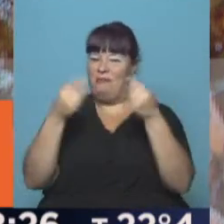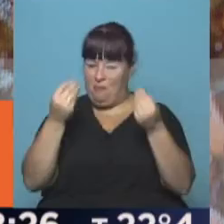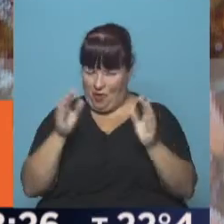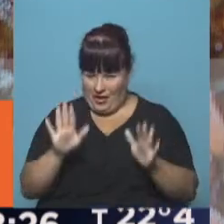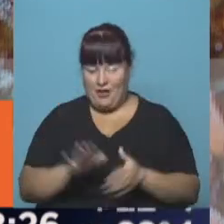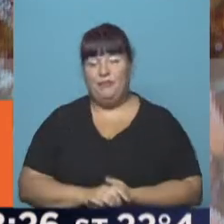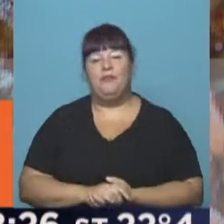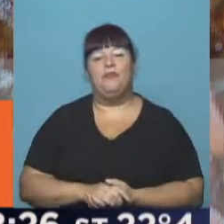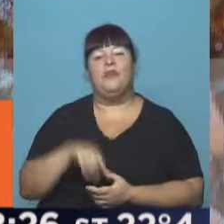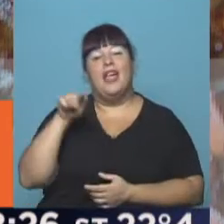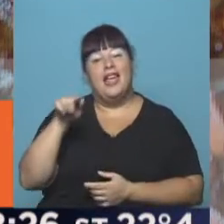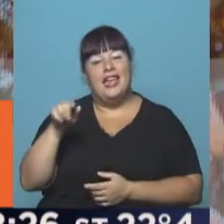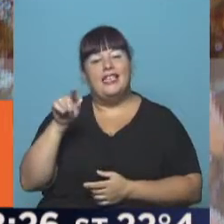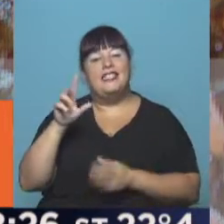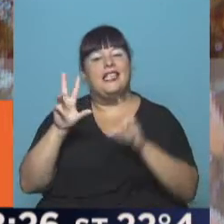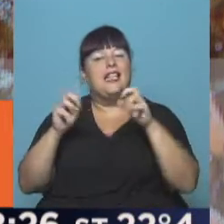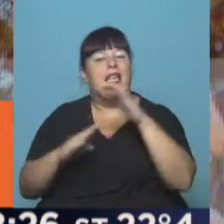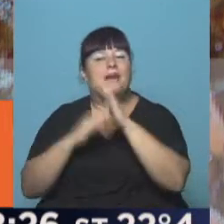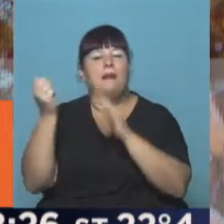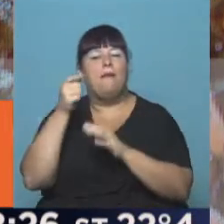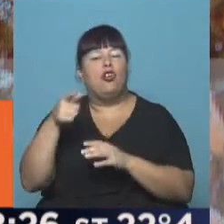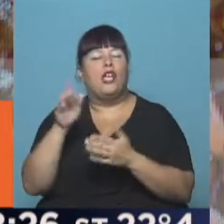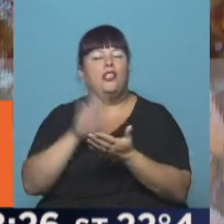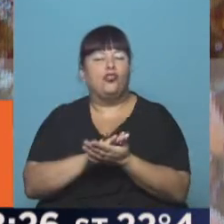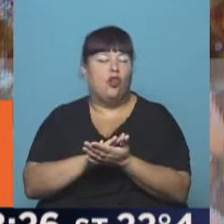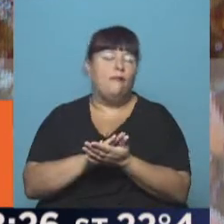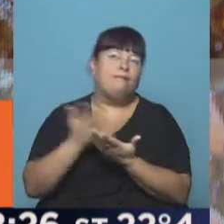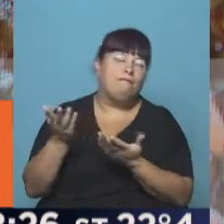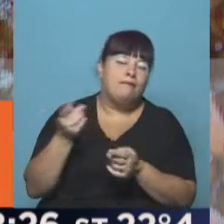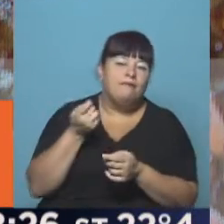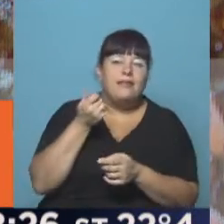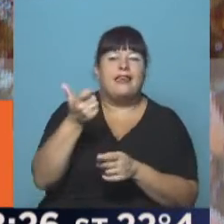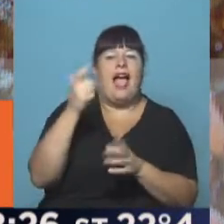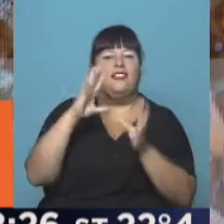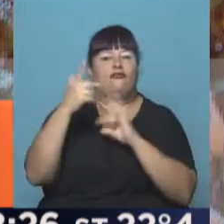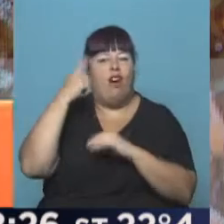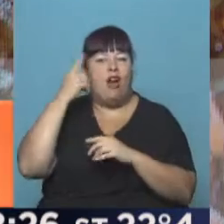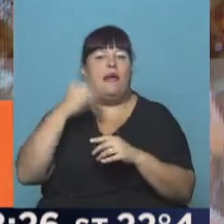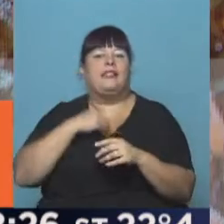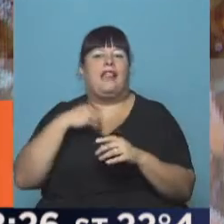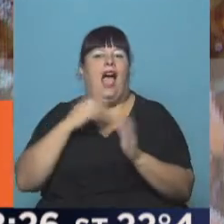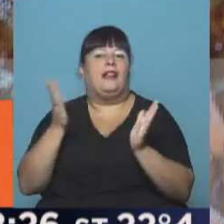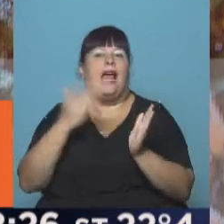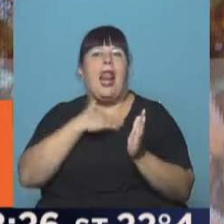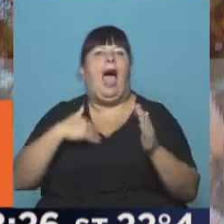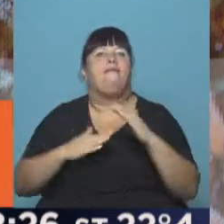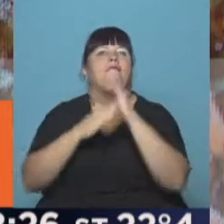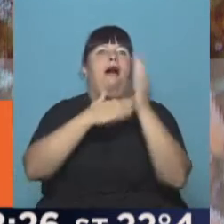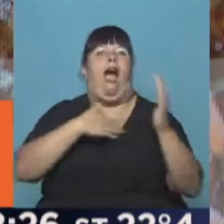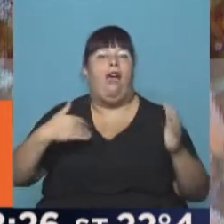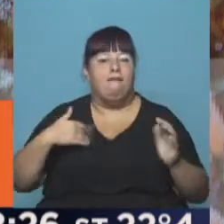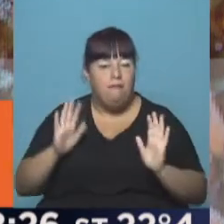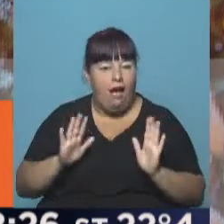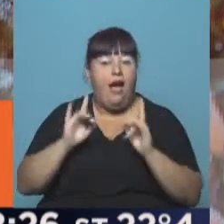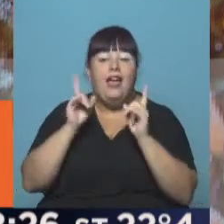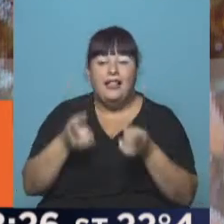Porque parte de esa nervadura principal de la, digamos, casi una idea sacrosanta de la madre, también